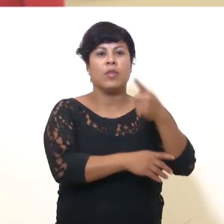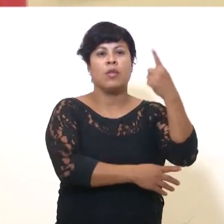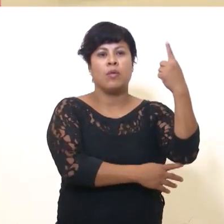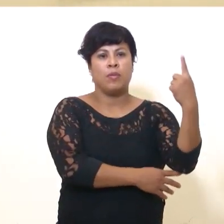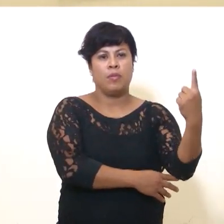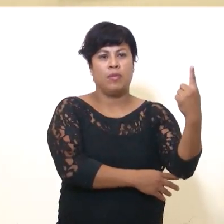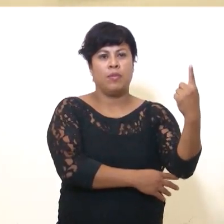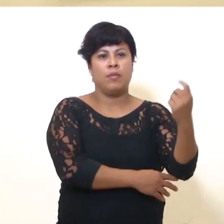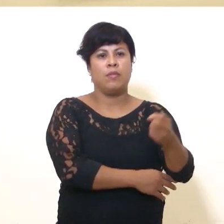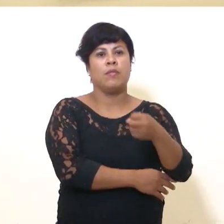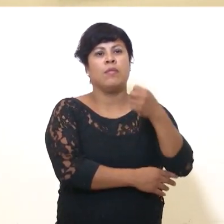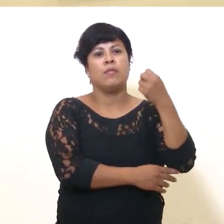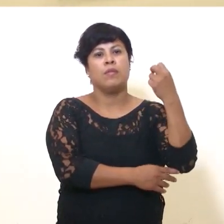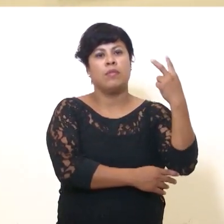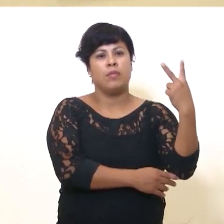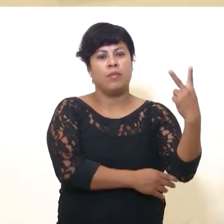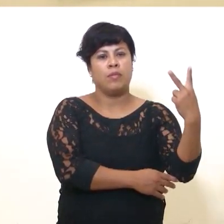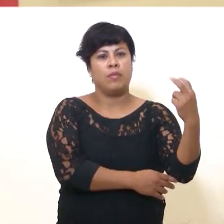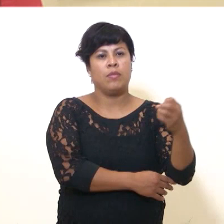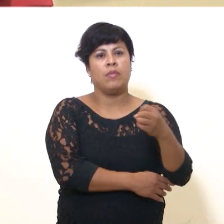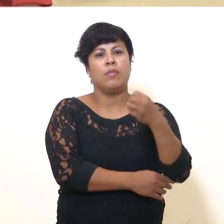es el número 1,